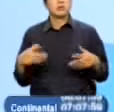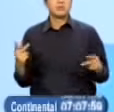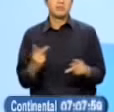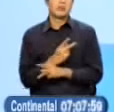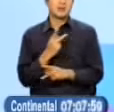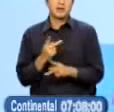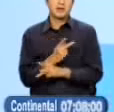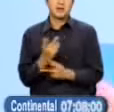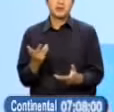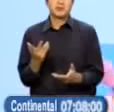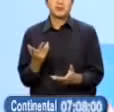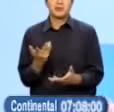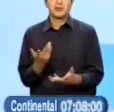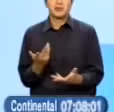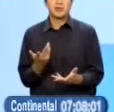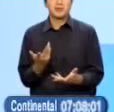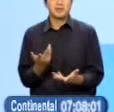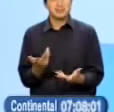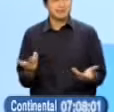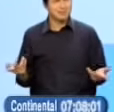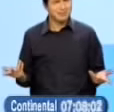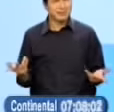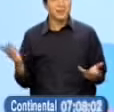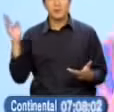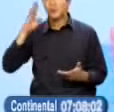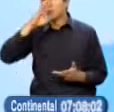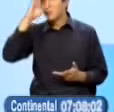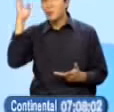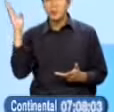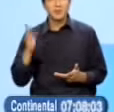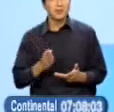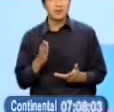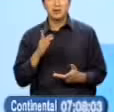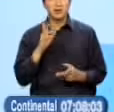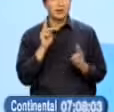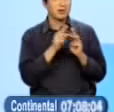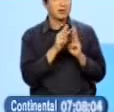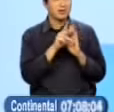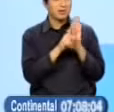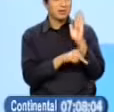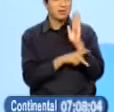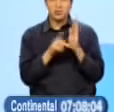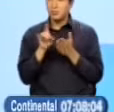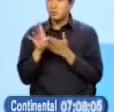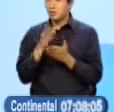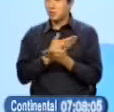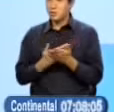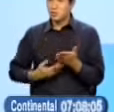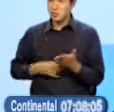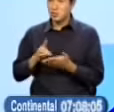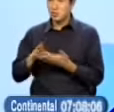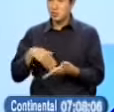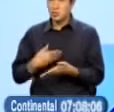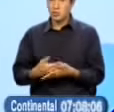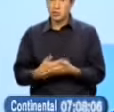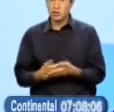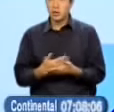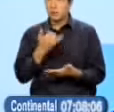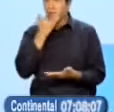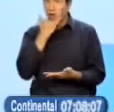no hay delito responsabilidad qué significa esto que nunca ni siquiera los senadores al instituir la dilma argumentaron de que había